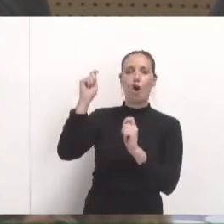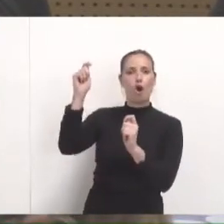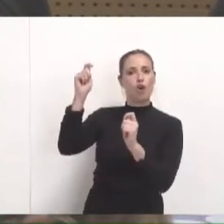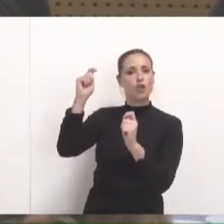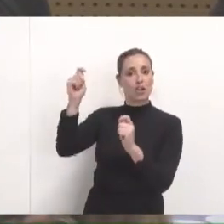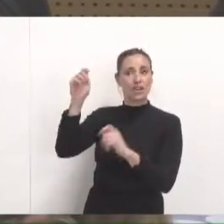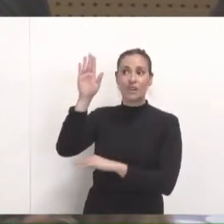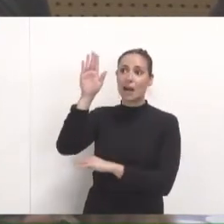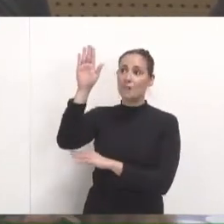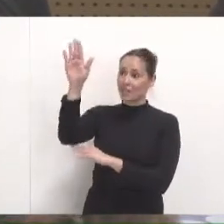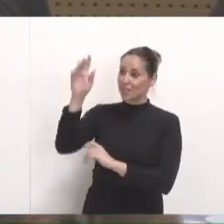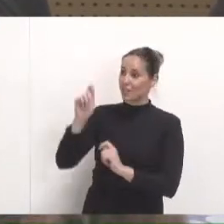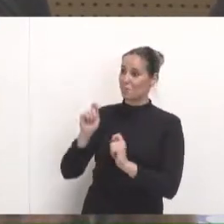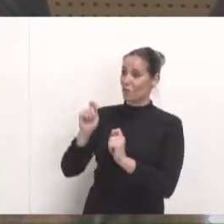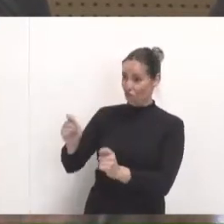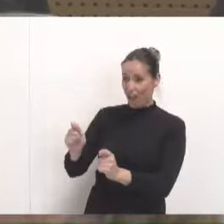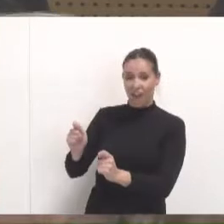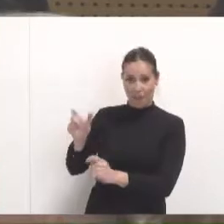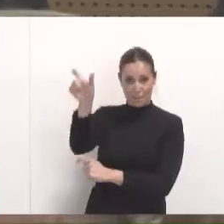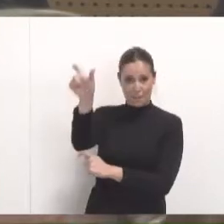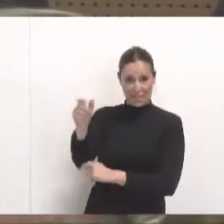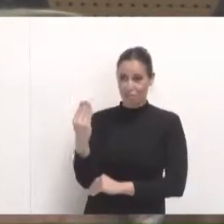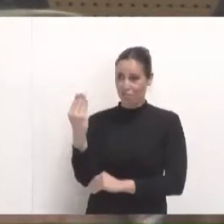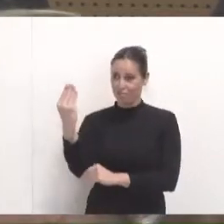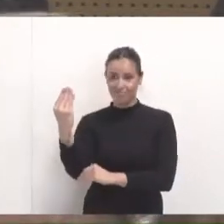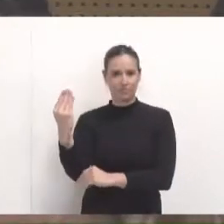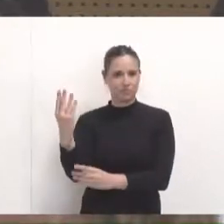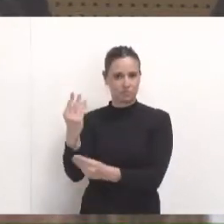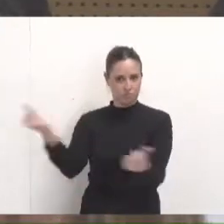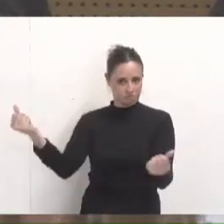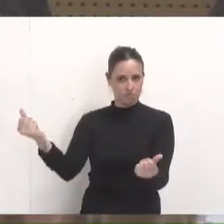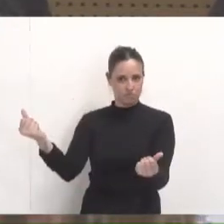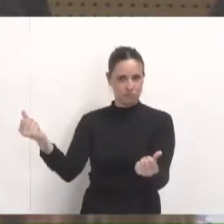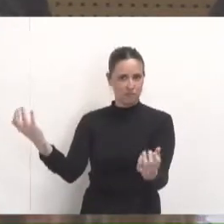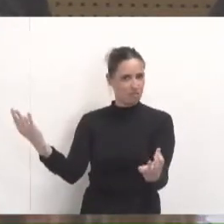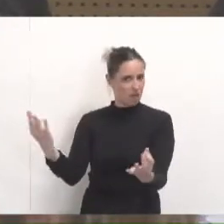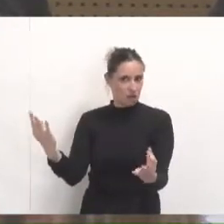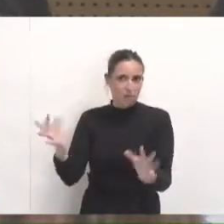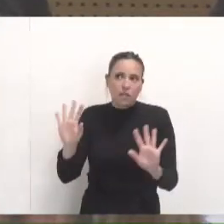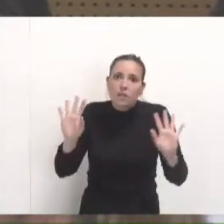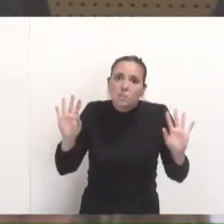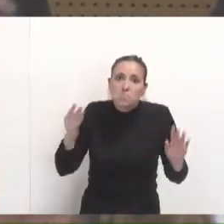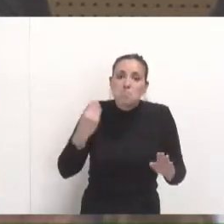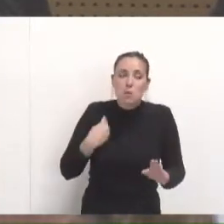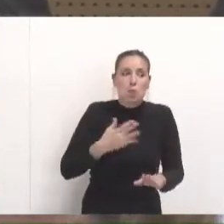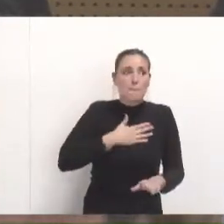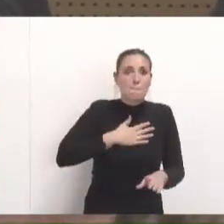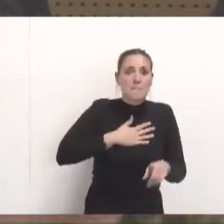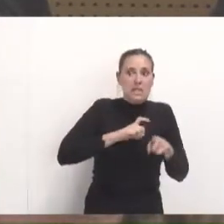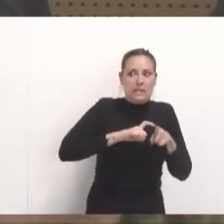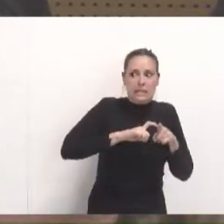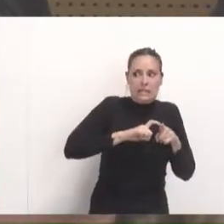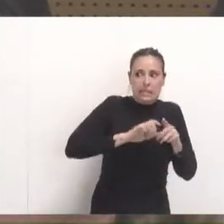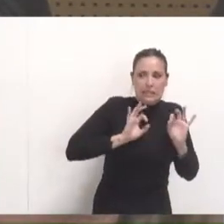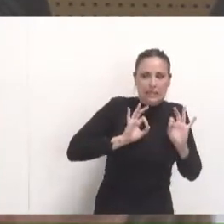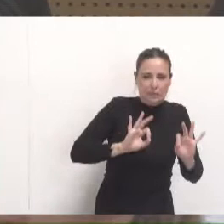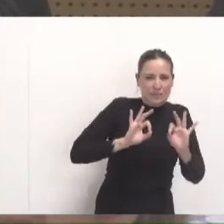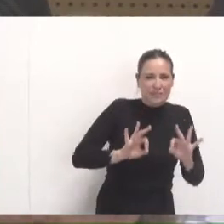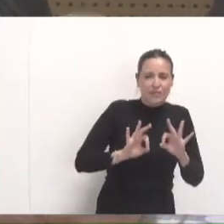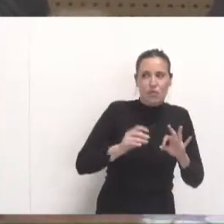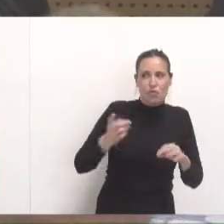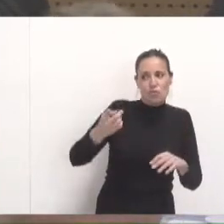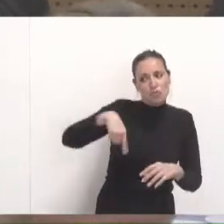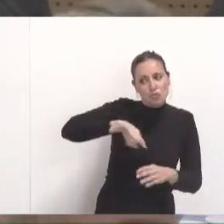por el franquismo. ¿De acuerdo? Sobre esa serie de aspectos es sobre los que hemos tenido discrepancias o al menos algunos de los